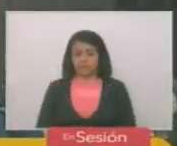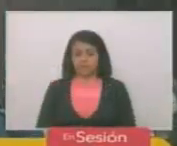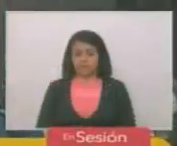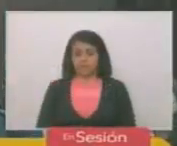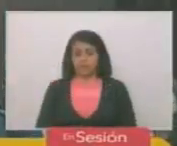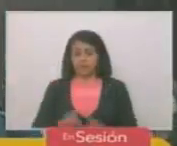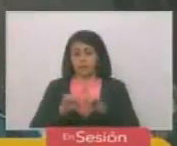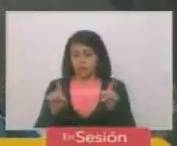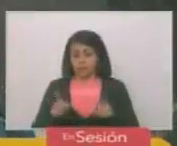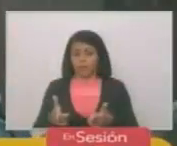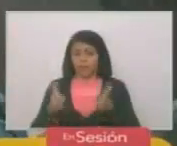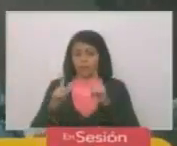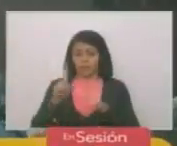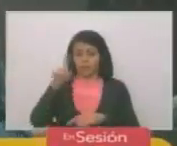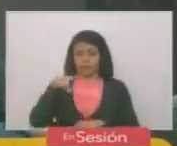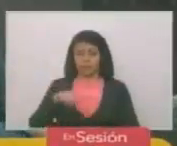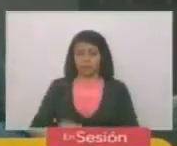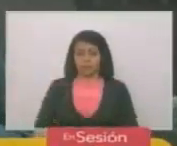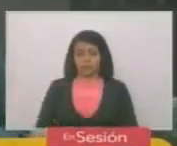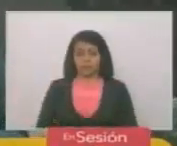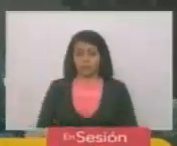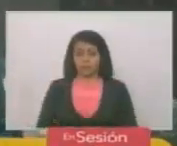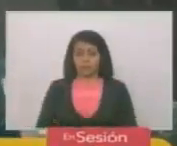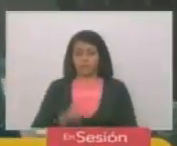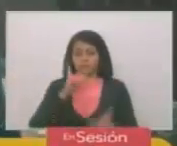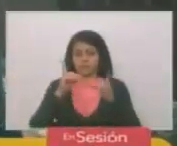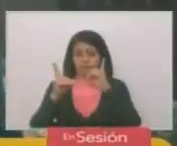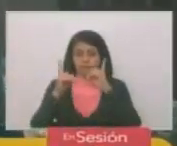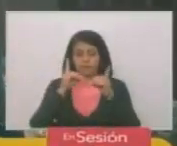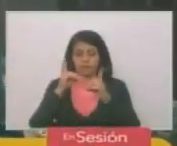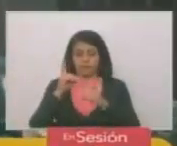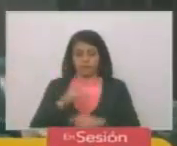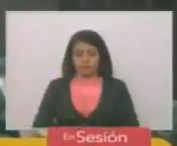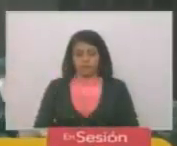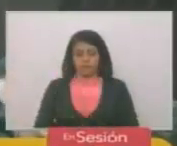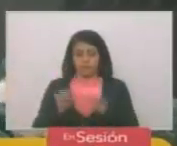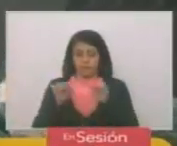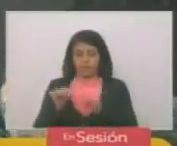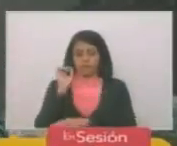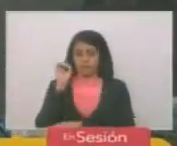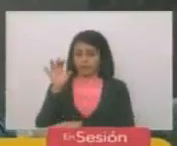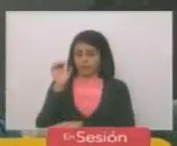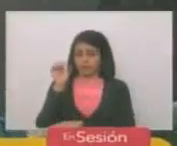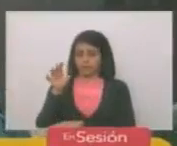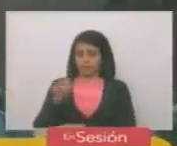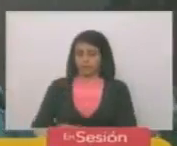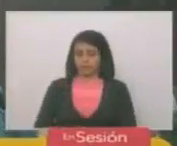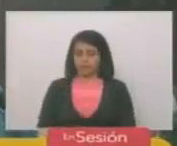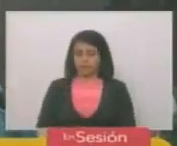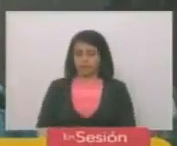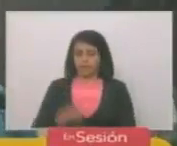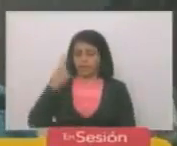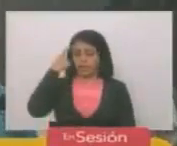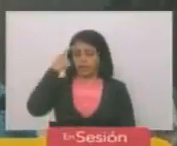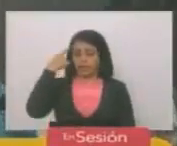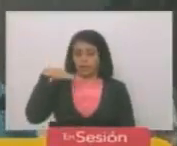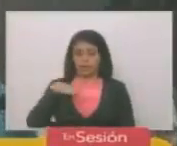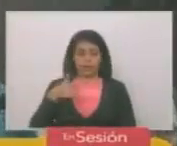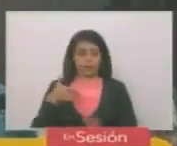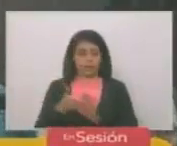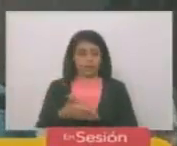Pero nos va a permitir también debatir en esos parlamentos. Y creo que tiene que